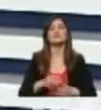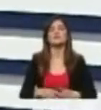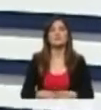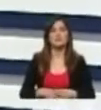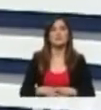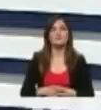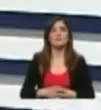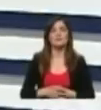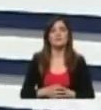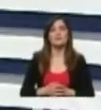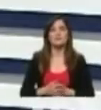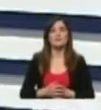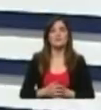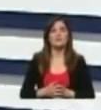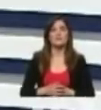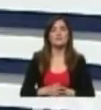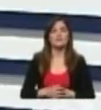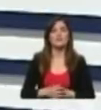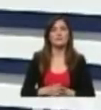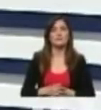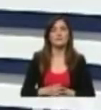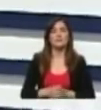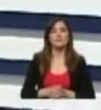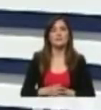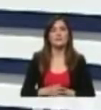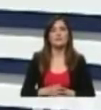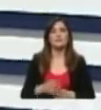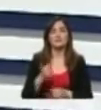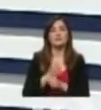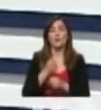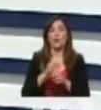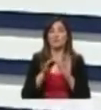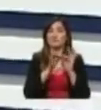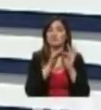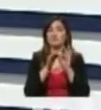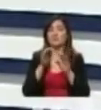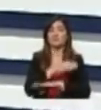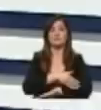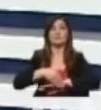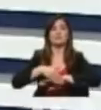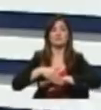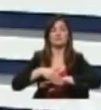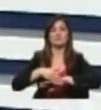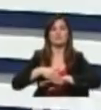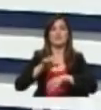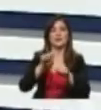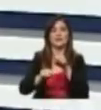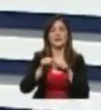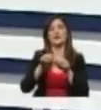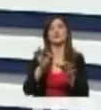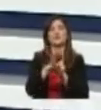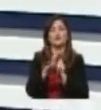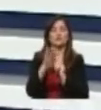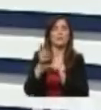Gracias, Johanna, por tu información y sobre todo esperamos que se pueda realizar el trabajo que se ofreció. Así, básicamente lo que le preguntamos era sobre el estado de la vía al